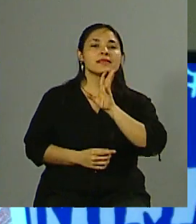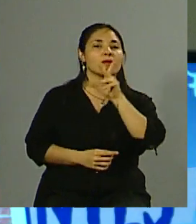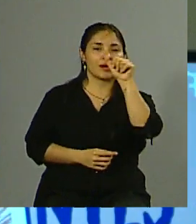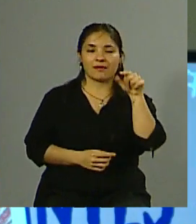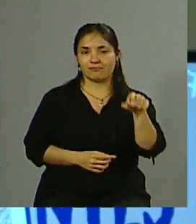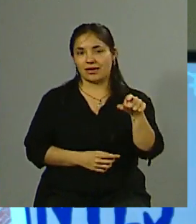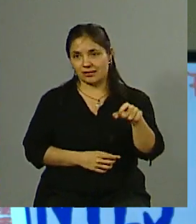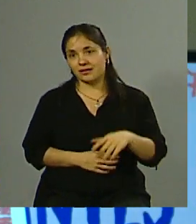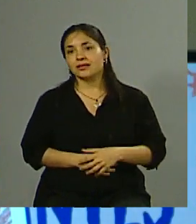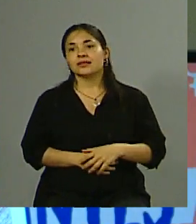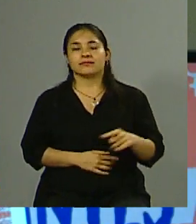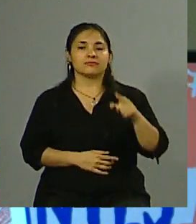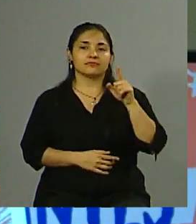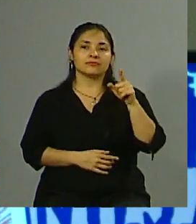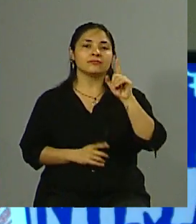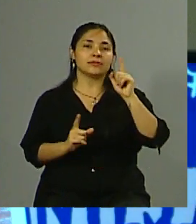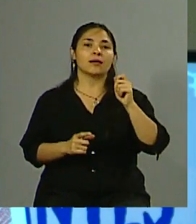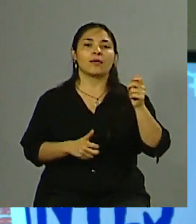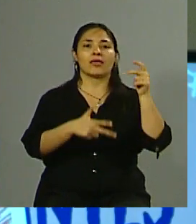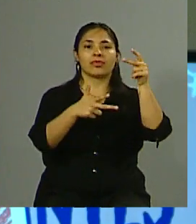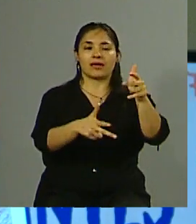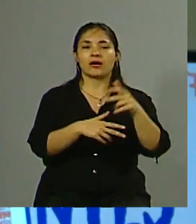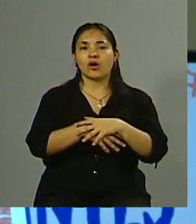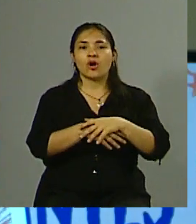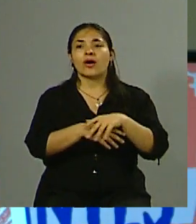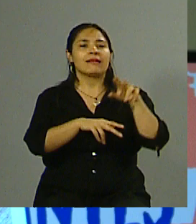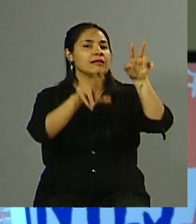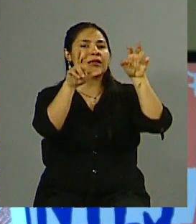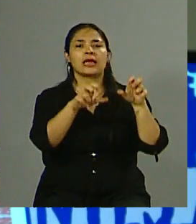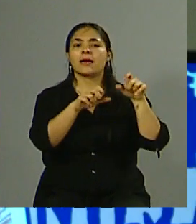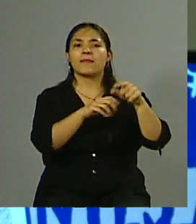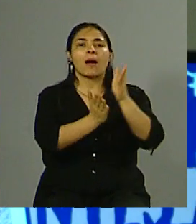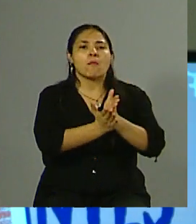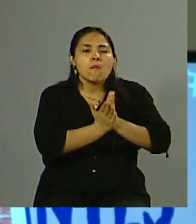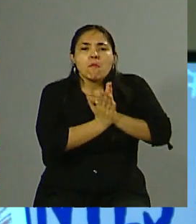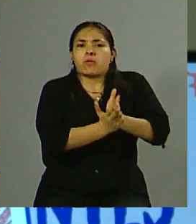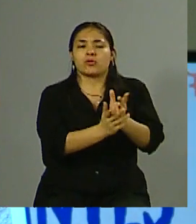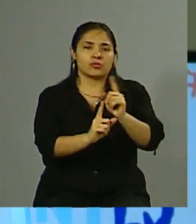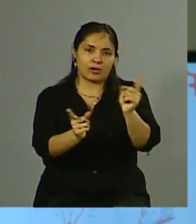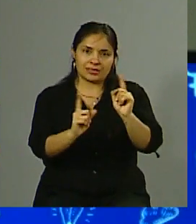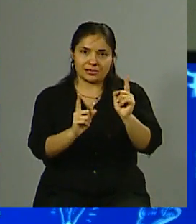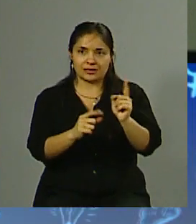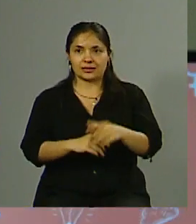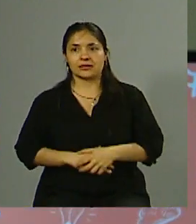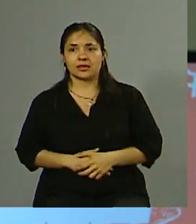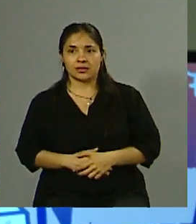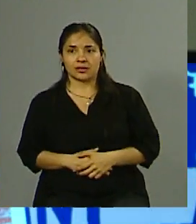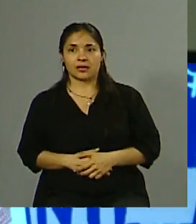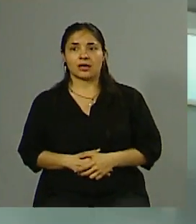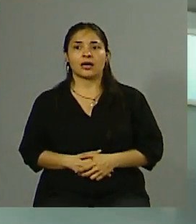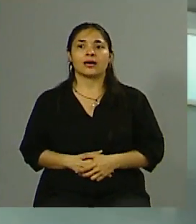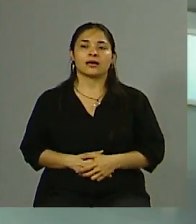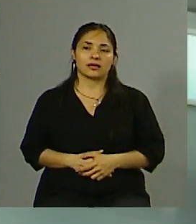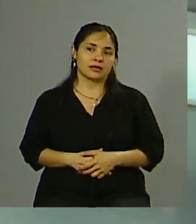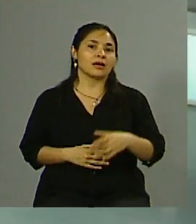justamente trató de decir que no es este tema de la mano dura como ella acusaba. O de bajarle